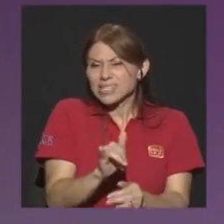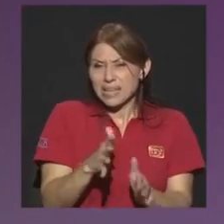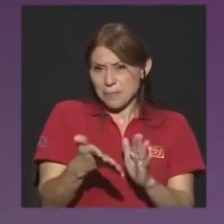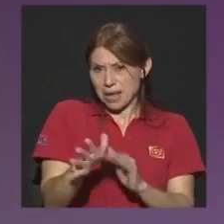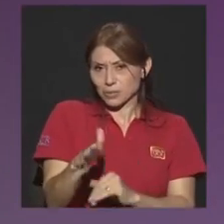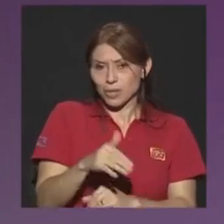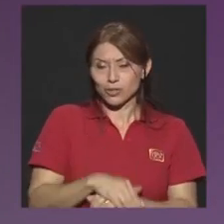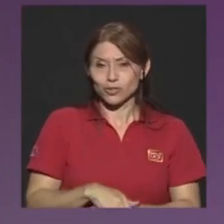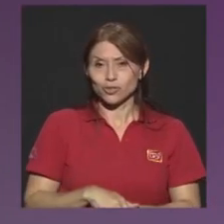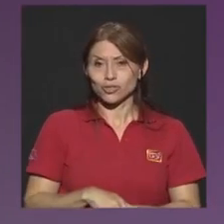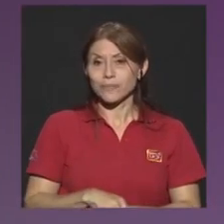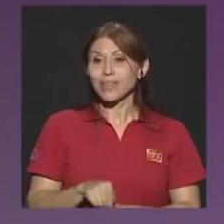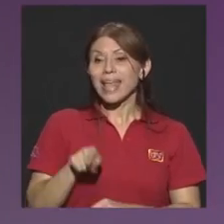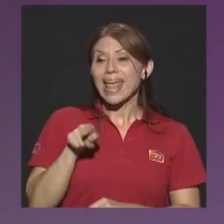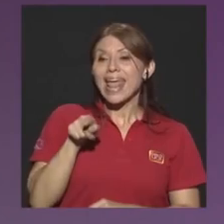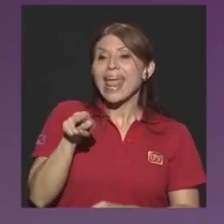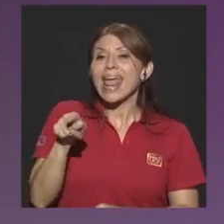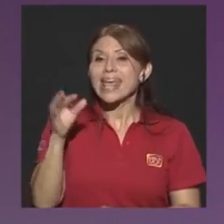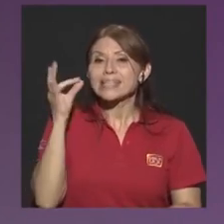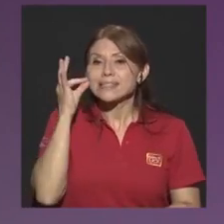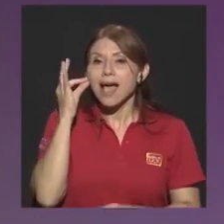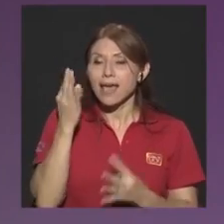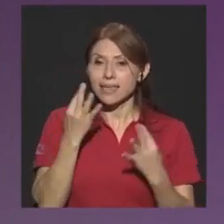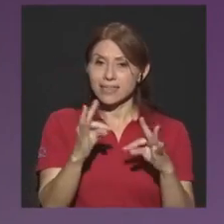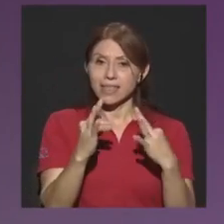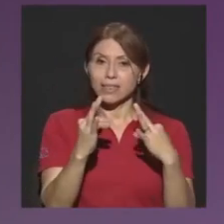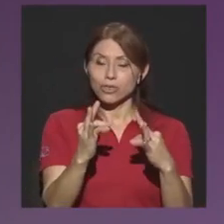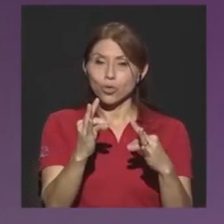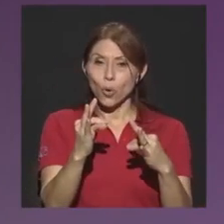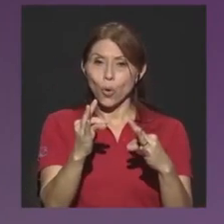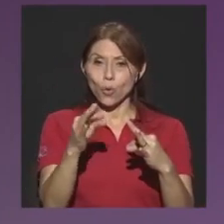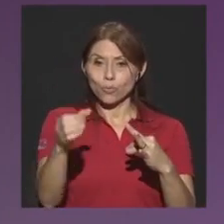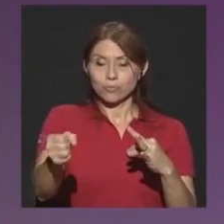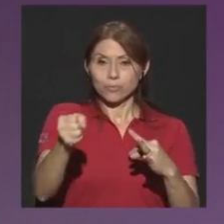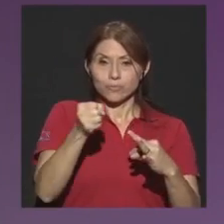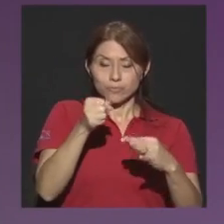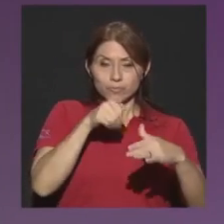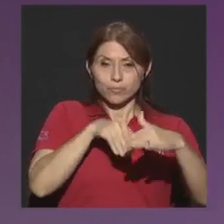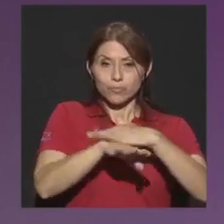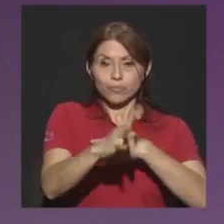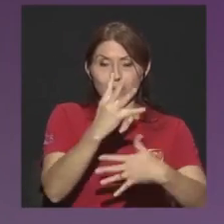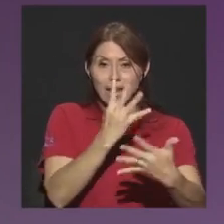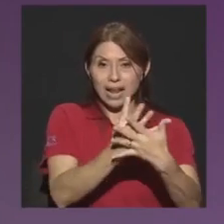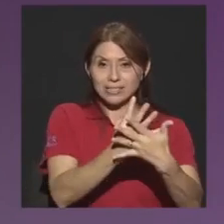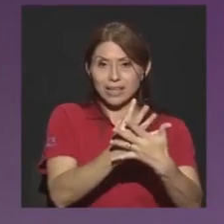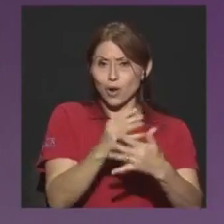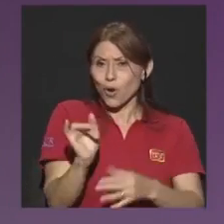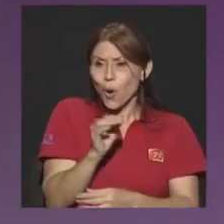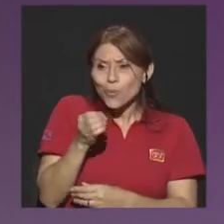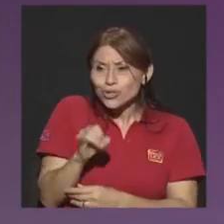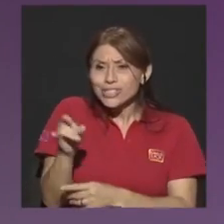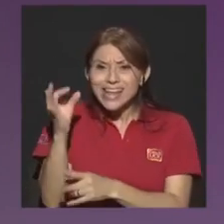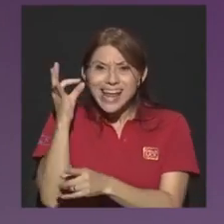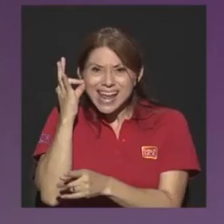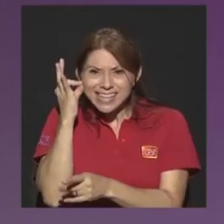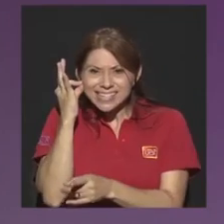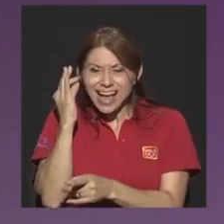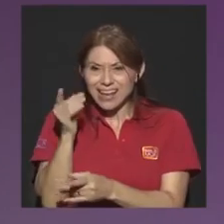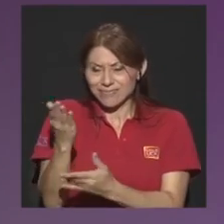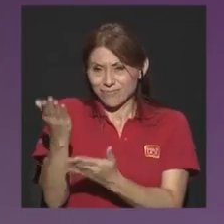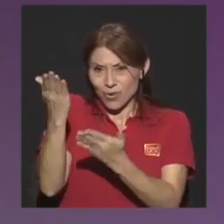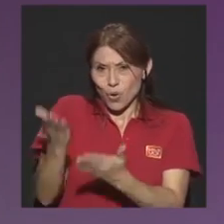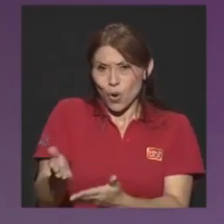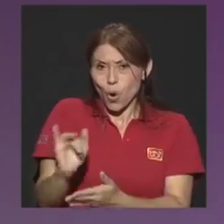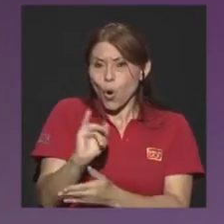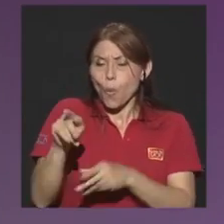como si ella, como víctima, como denunciante de un hecho, tuviera el poder de hacerlo. Entonces, eso confunde al lector, confunde